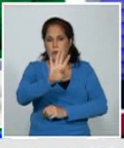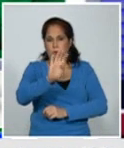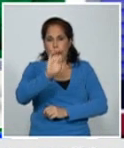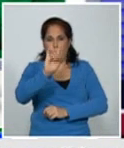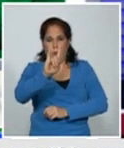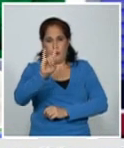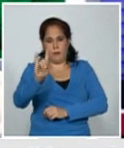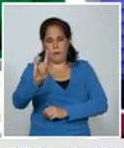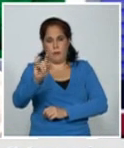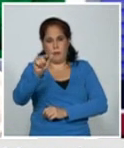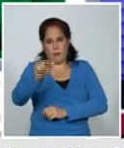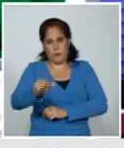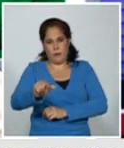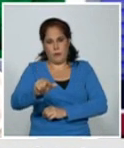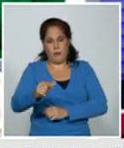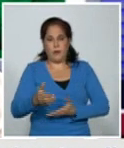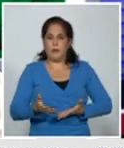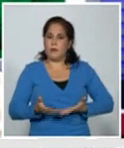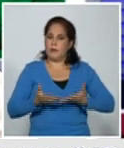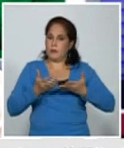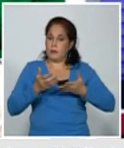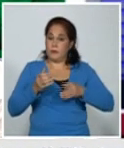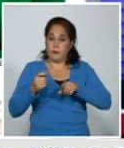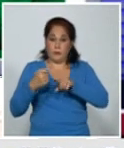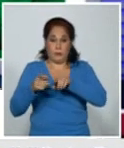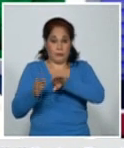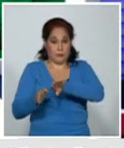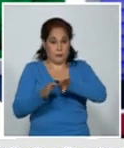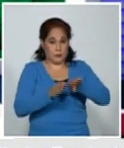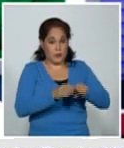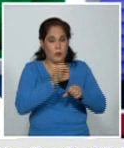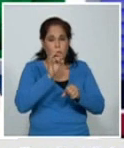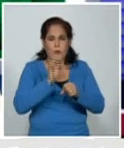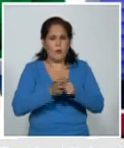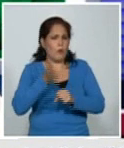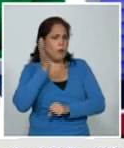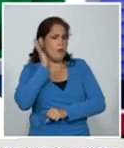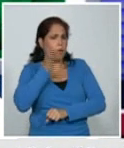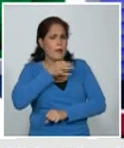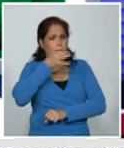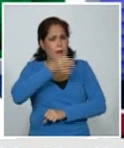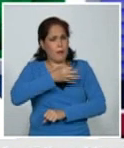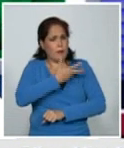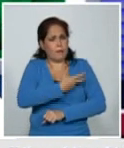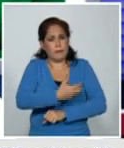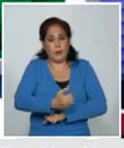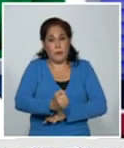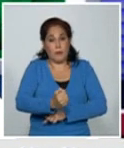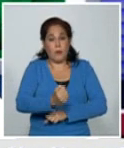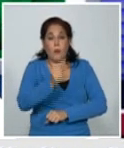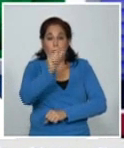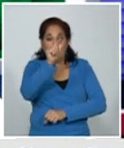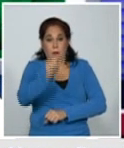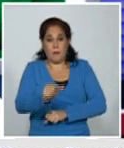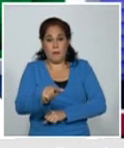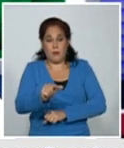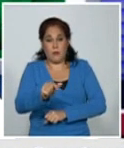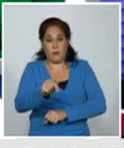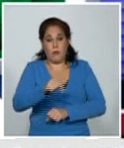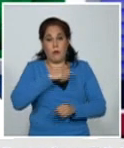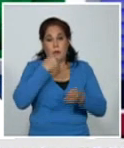68.499. Lamentamos al inicio de la conferencia el fallecimiento de una paciente en Cuba